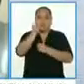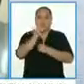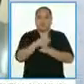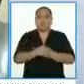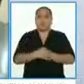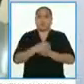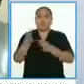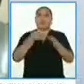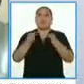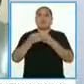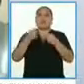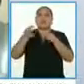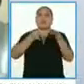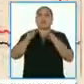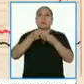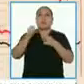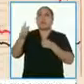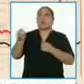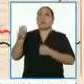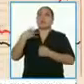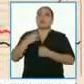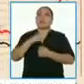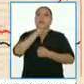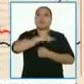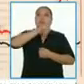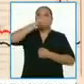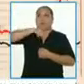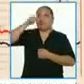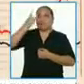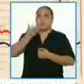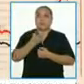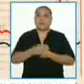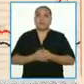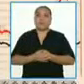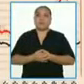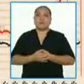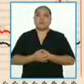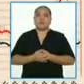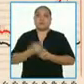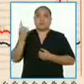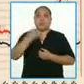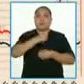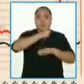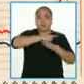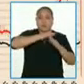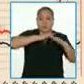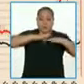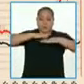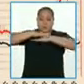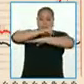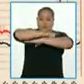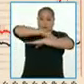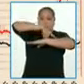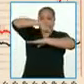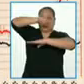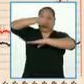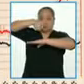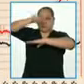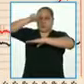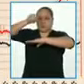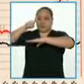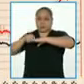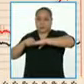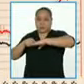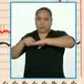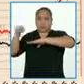que ha Sí, pero tenido vaya esta curva en los hablándonos y últimos mientras días. le ponemos la gráfica, vaya explicándonos. Ahí la tiene, por favor. Esta curva presentaba un crecimiento de, como